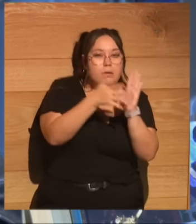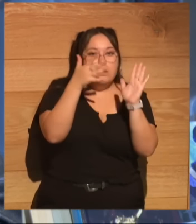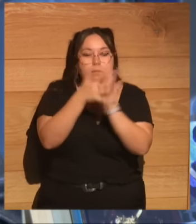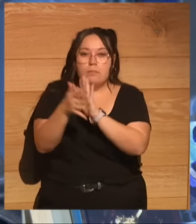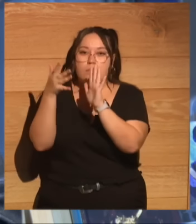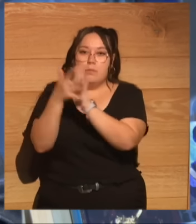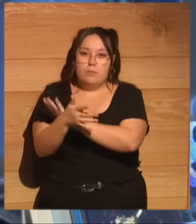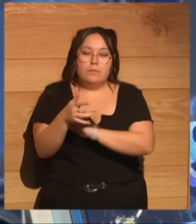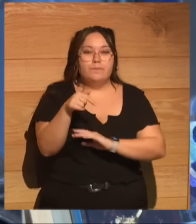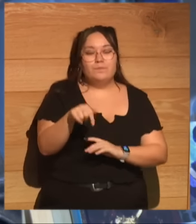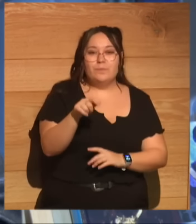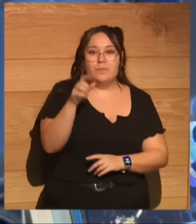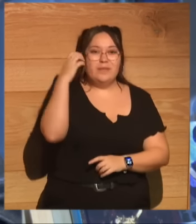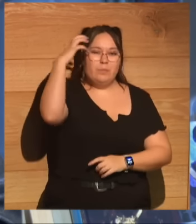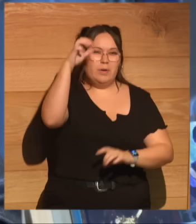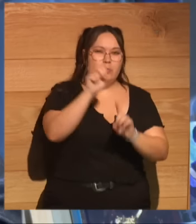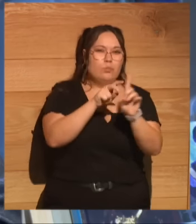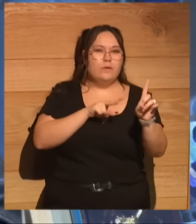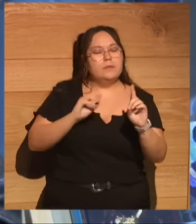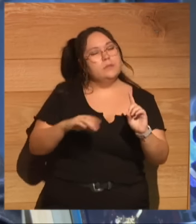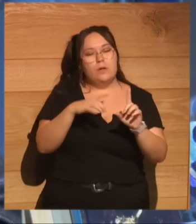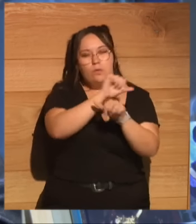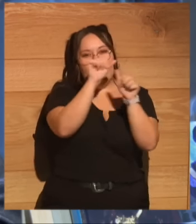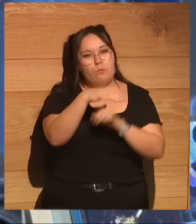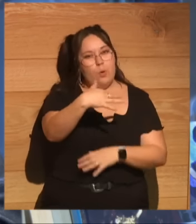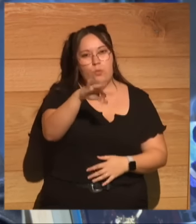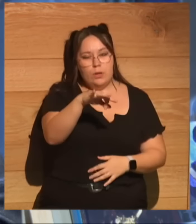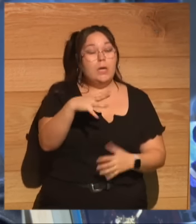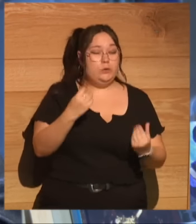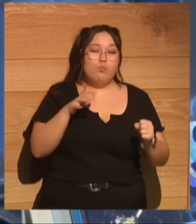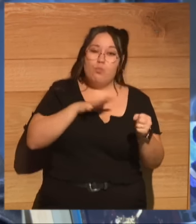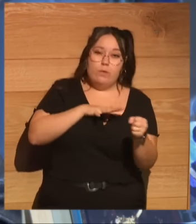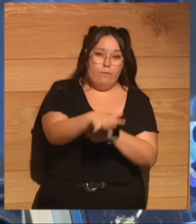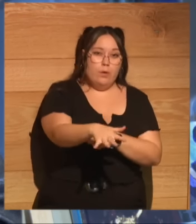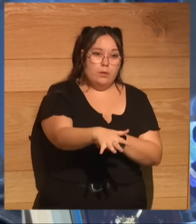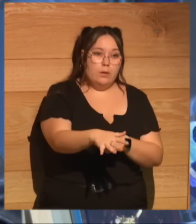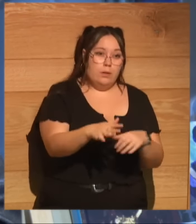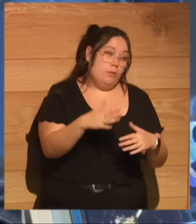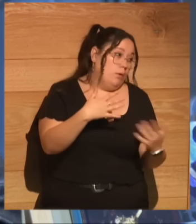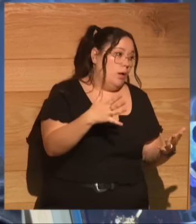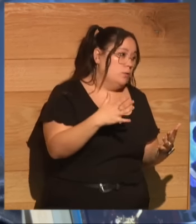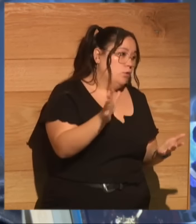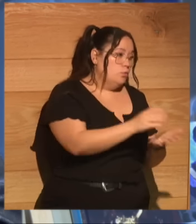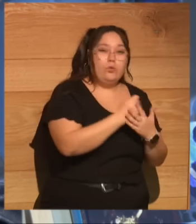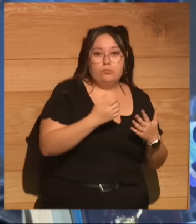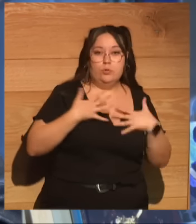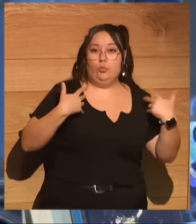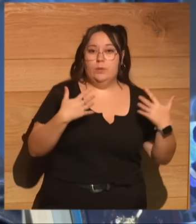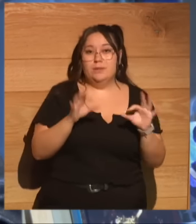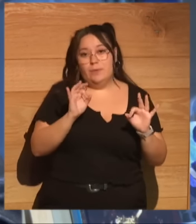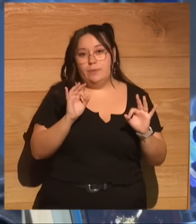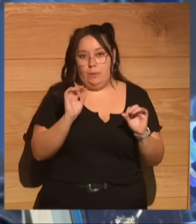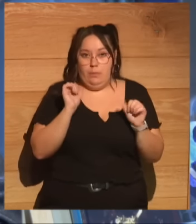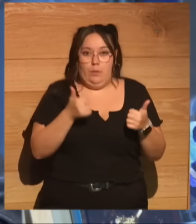explicar. Y tiene una mirada sobre las cosas absolutamente única, enormemente influyente, para sorpresa de todos, sobre todo al